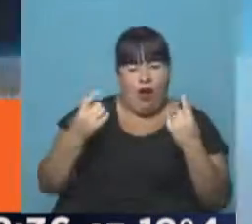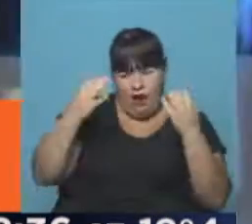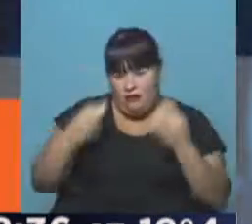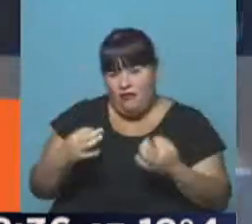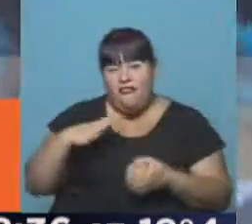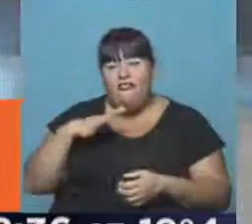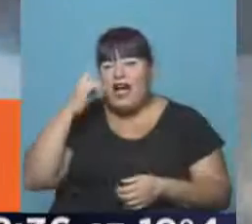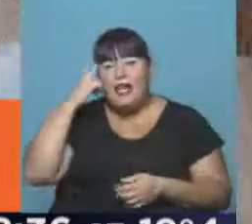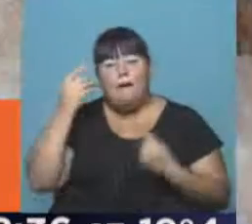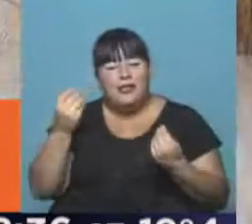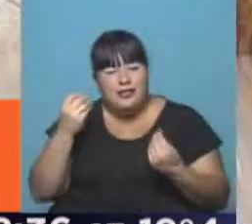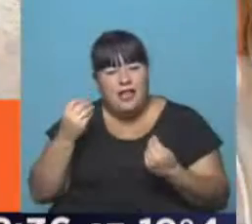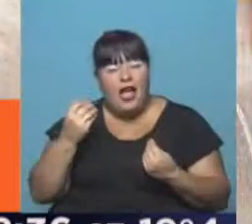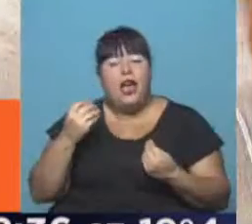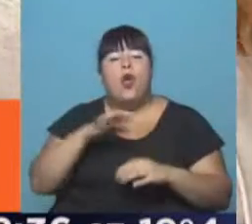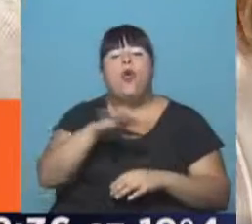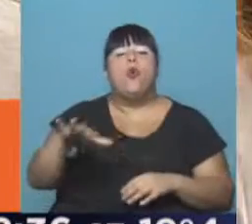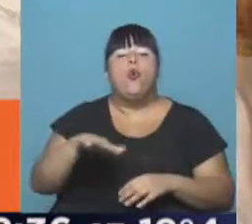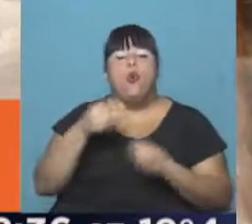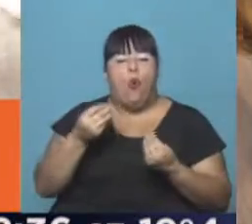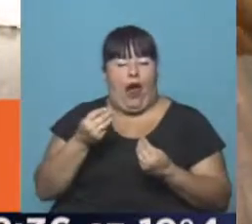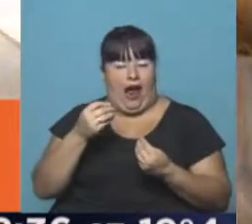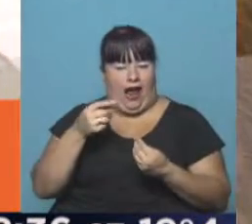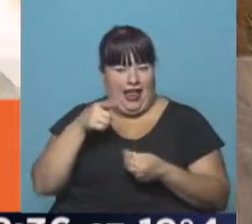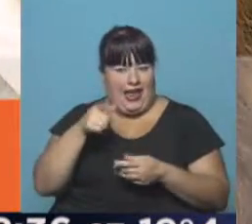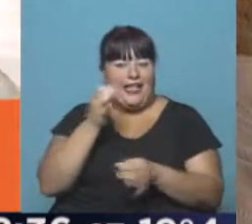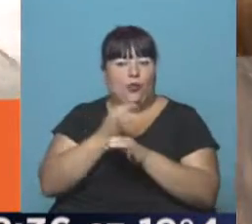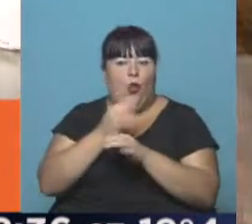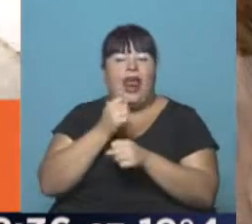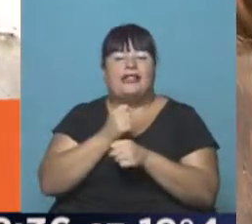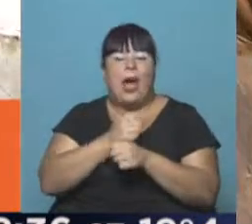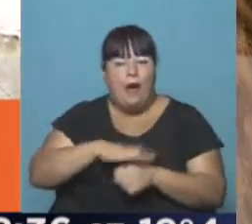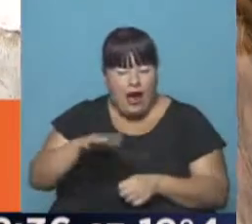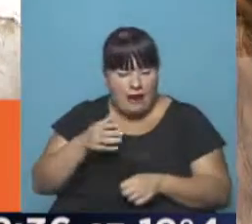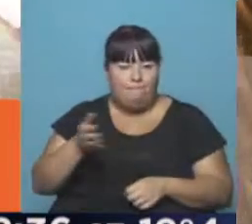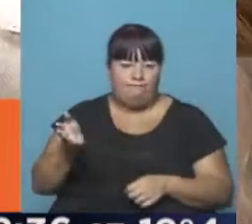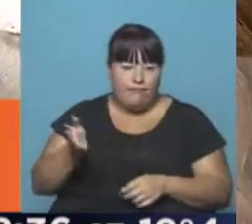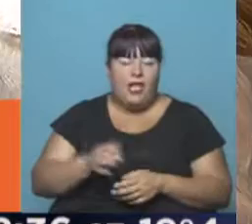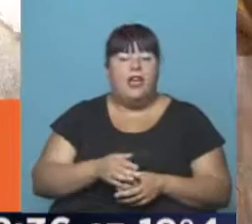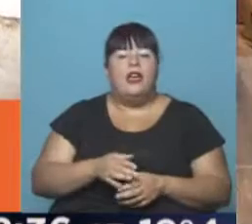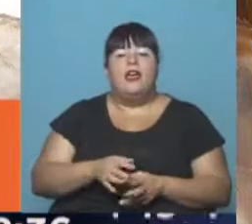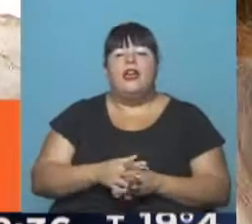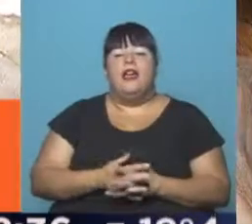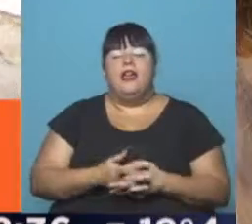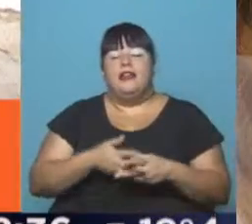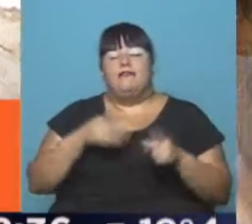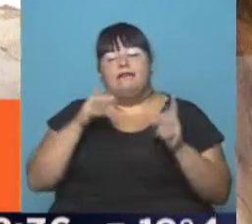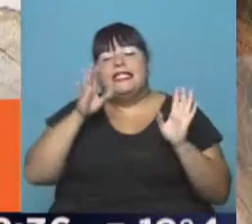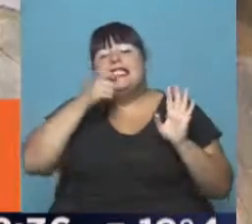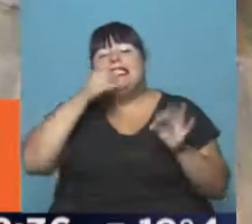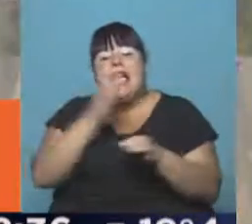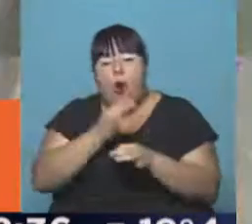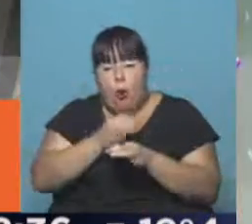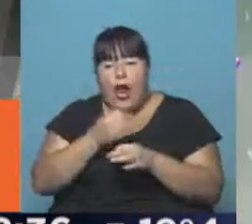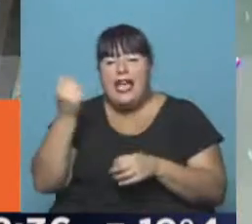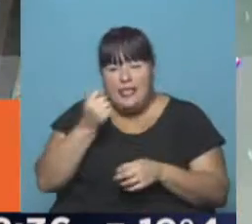no estamos tomando son los ámbitos en los cuales esas escuelas están funcionando. Claro. Y si la escuela